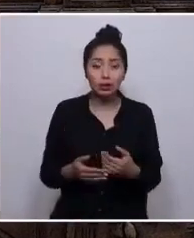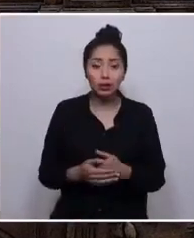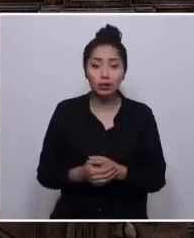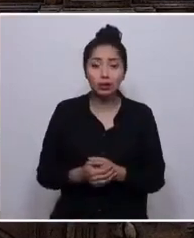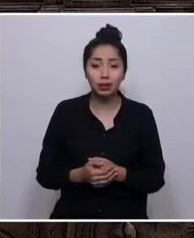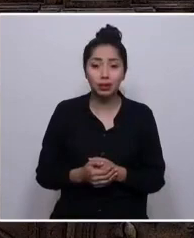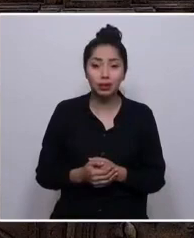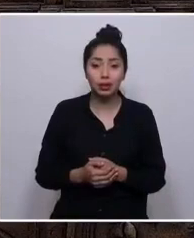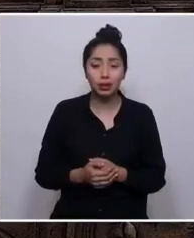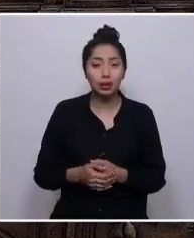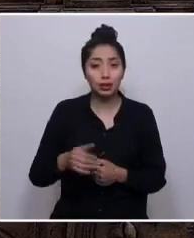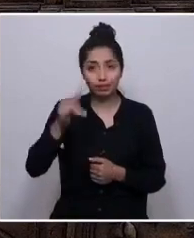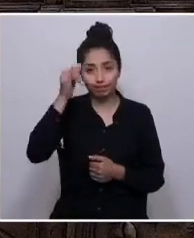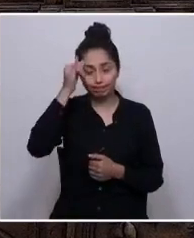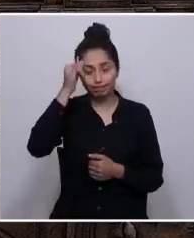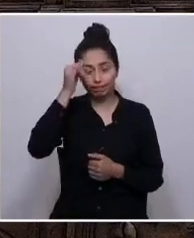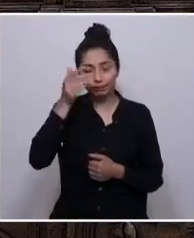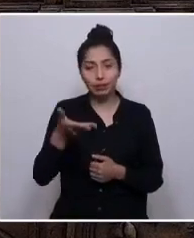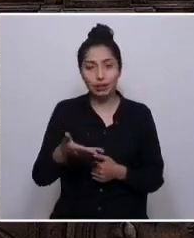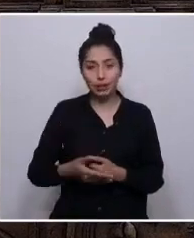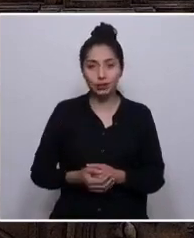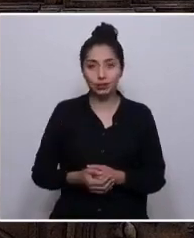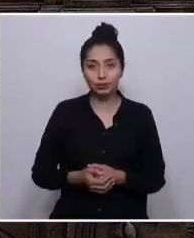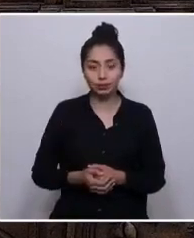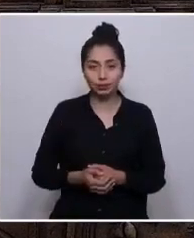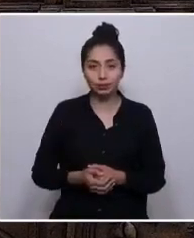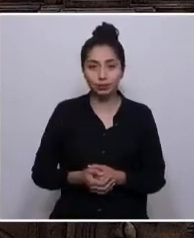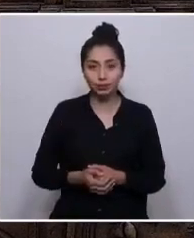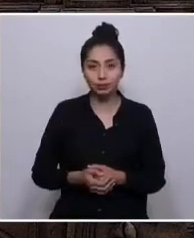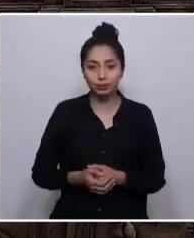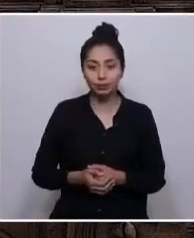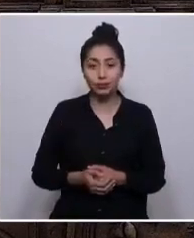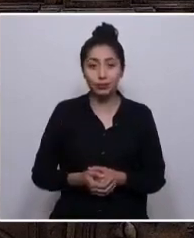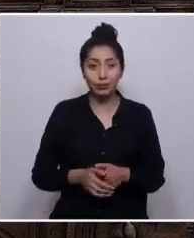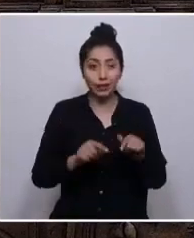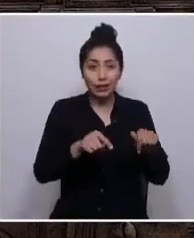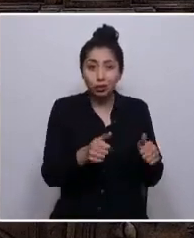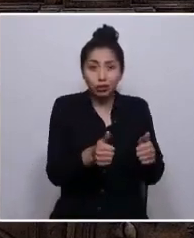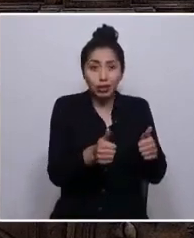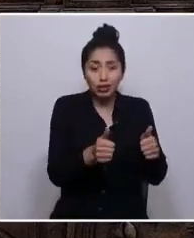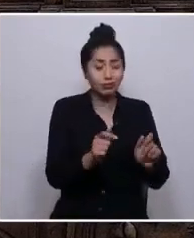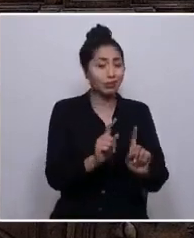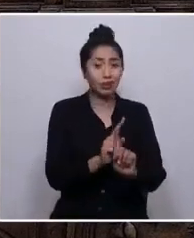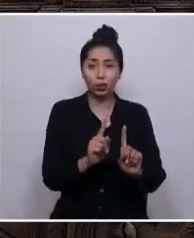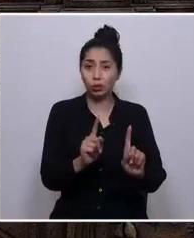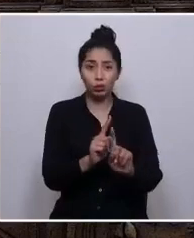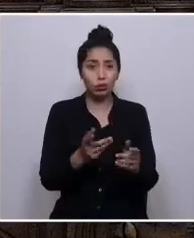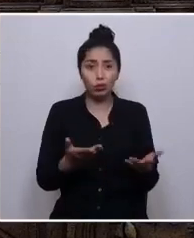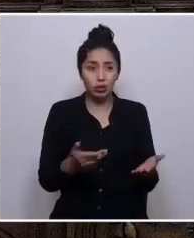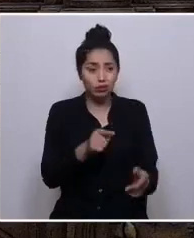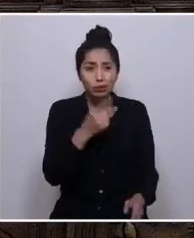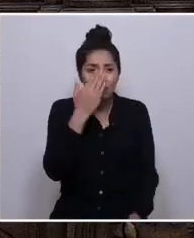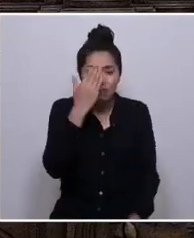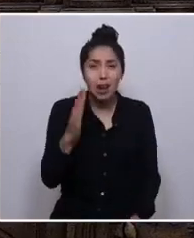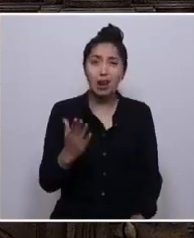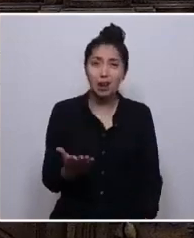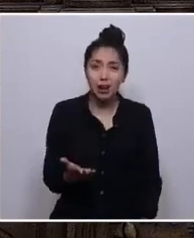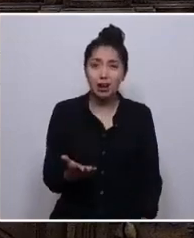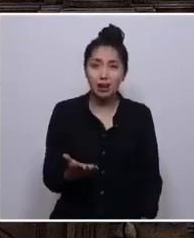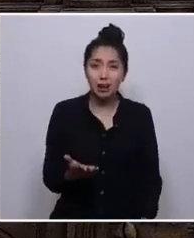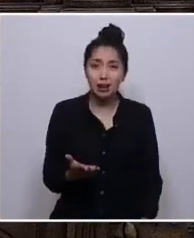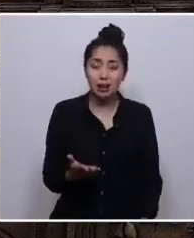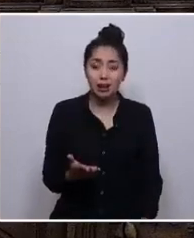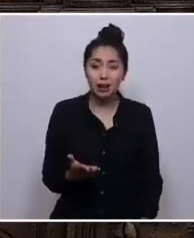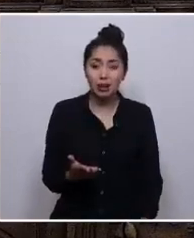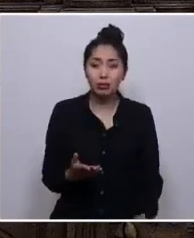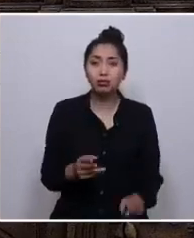perdón esto no está bien no está bien que la salud se reduzca la atención de